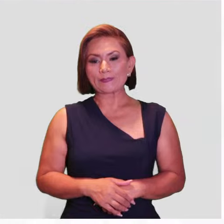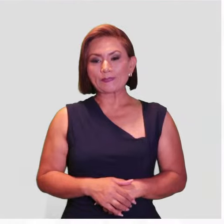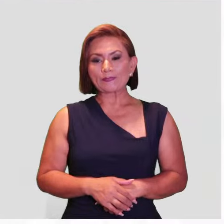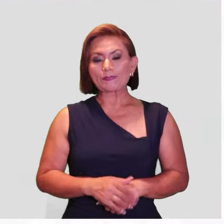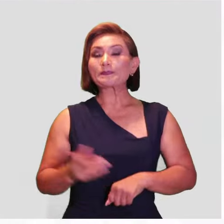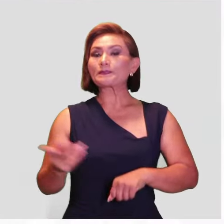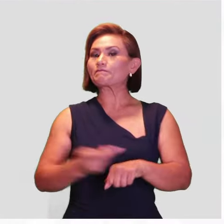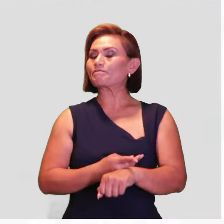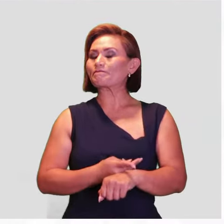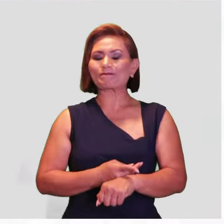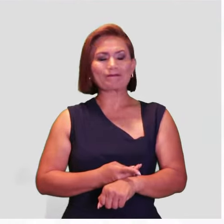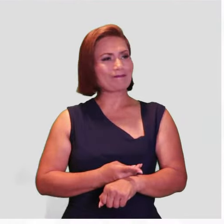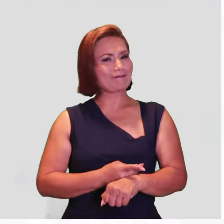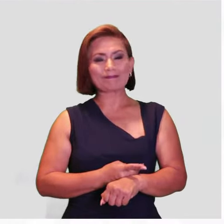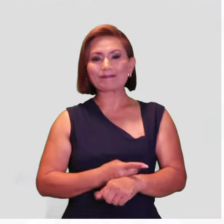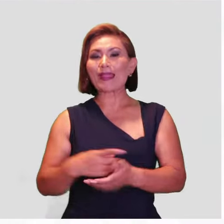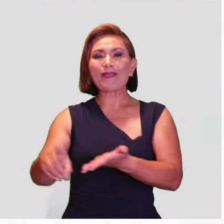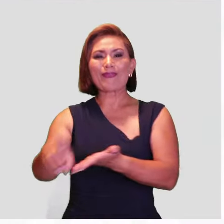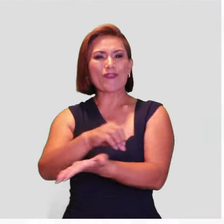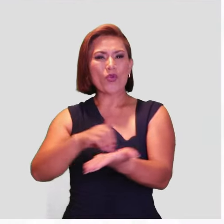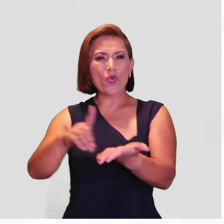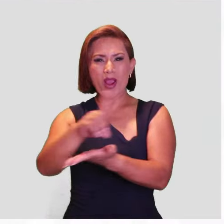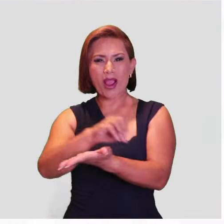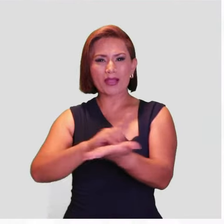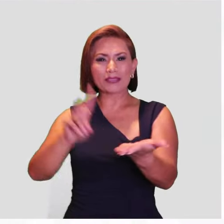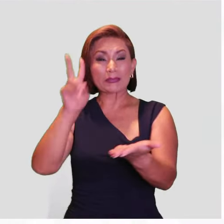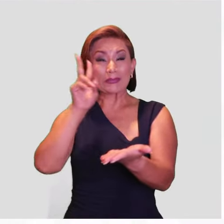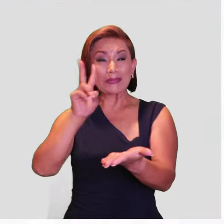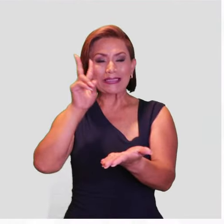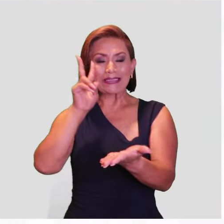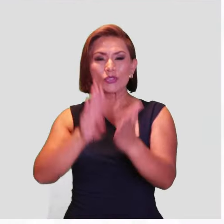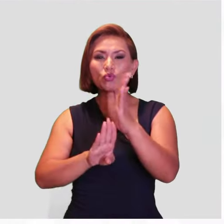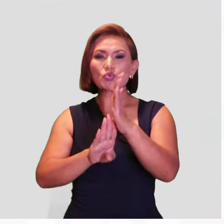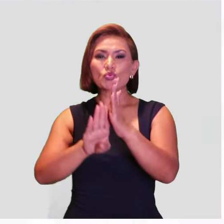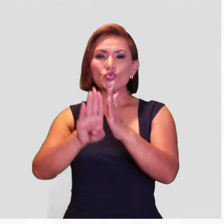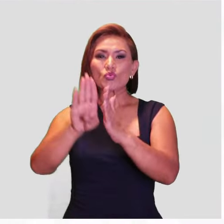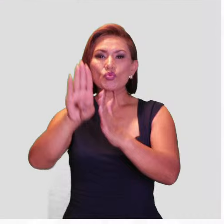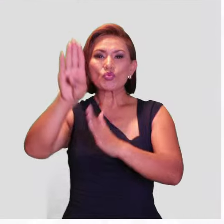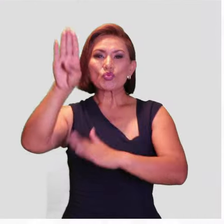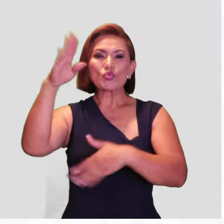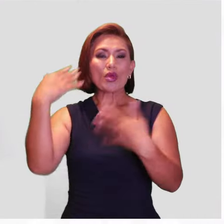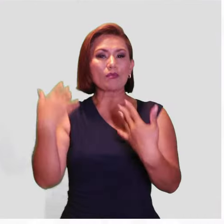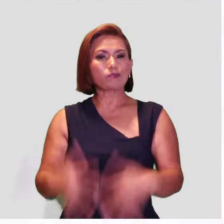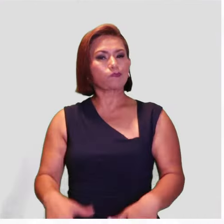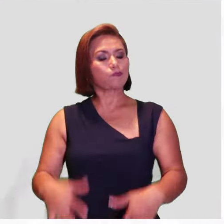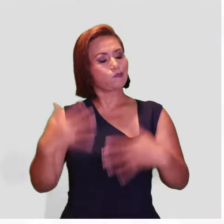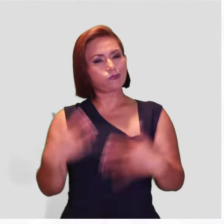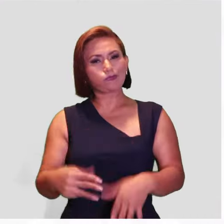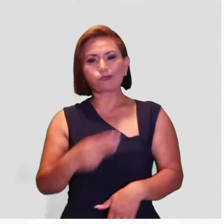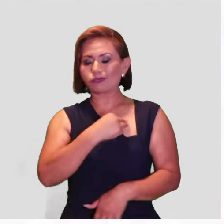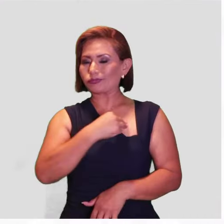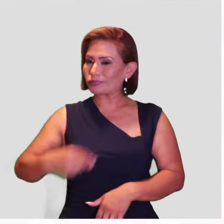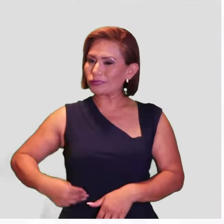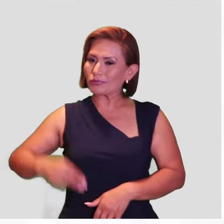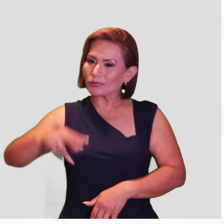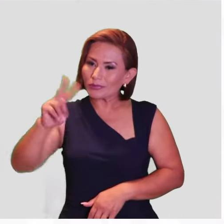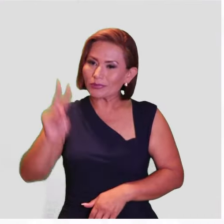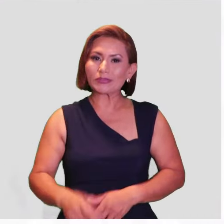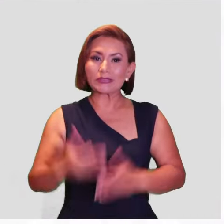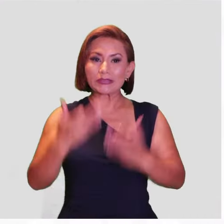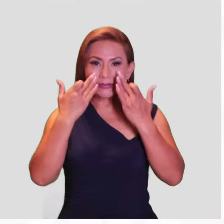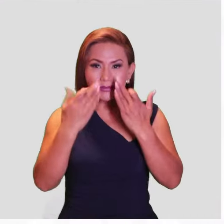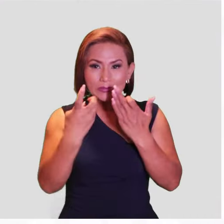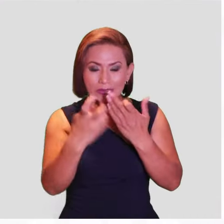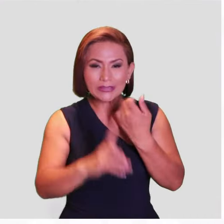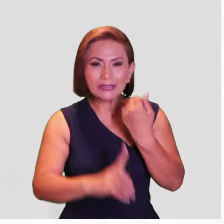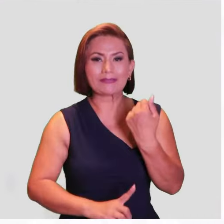incremento alarmante en las adicciones, particularmente en el consumo de sustancias psicoactivas como el cristal en nuestro municipio, es un problema grave que afecta a